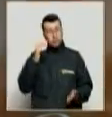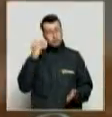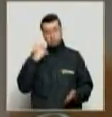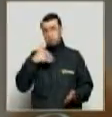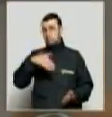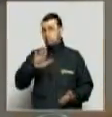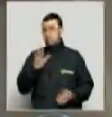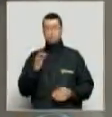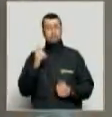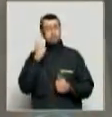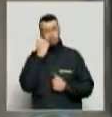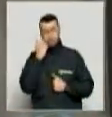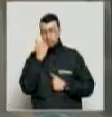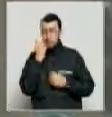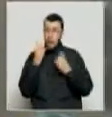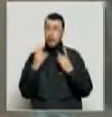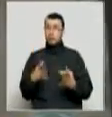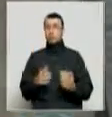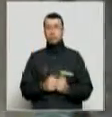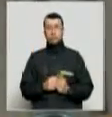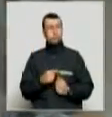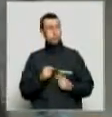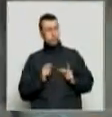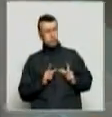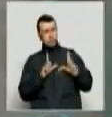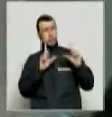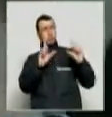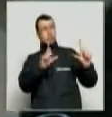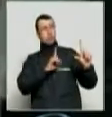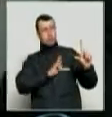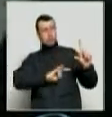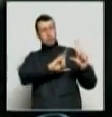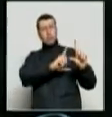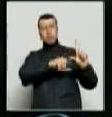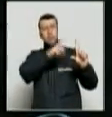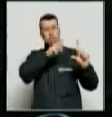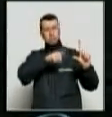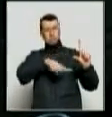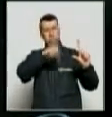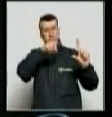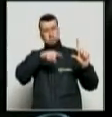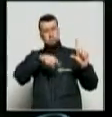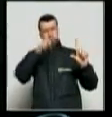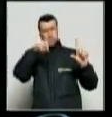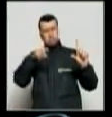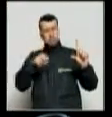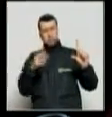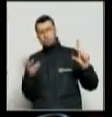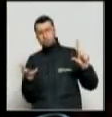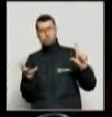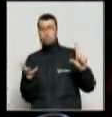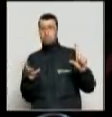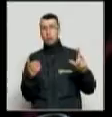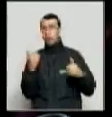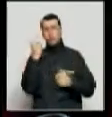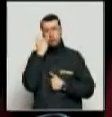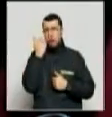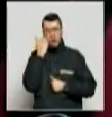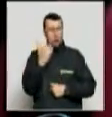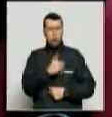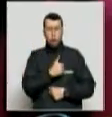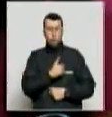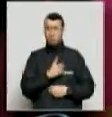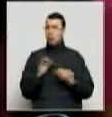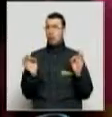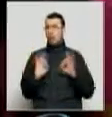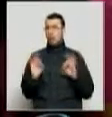vida. Entonces, practicamos el electro, y con lo cual pudimos definir que no se trataba de una enfermedad del corazón en ese instante,